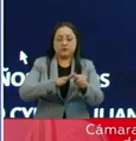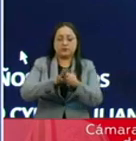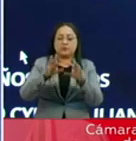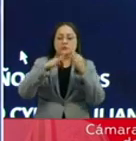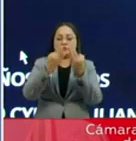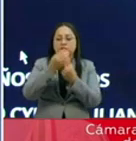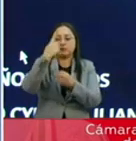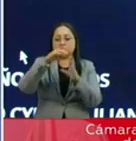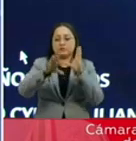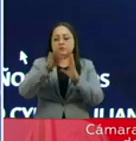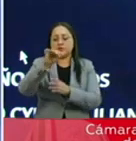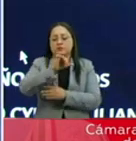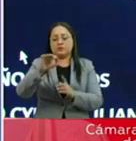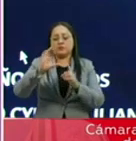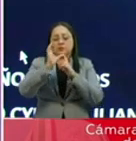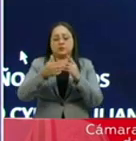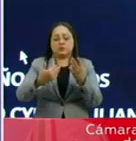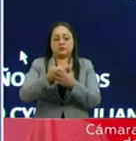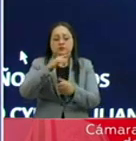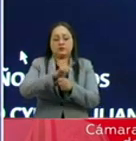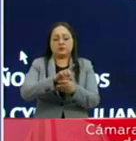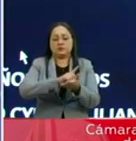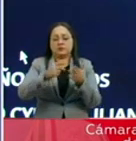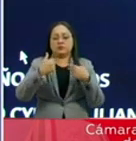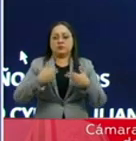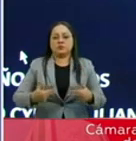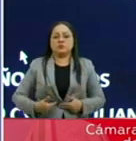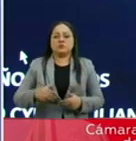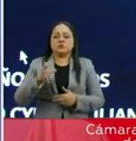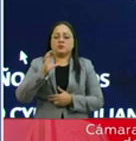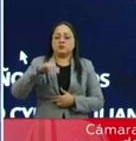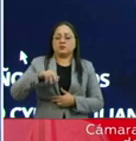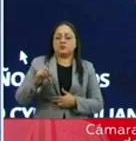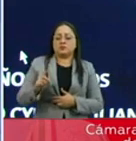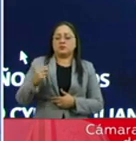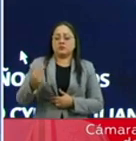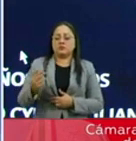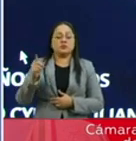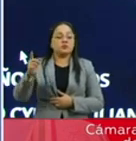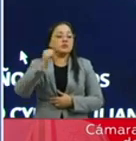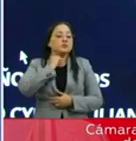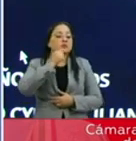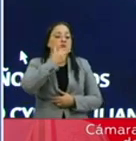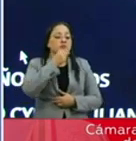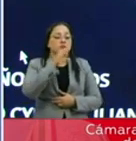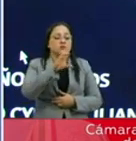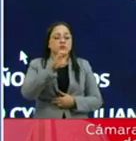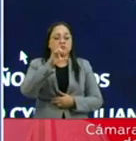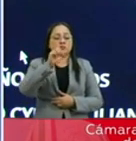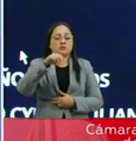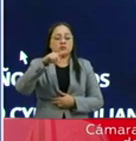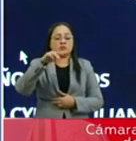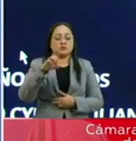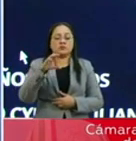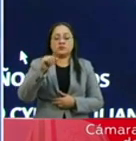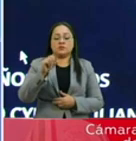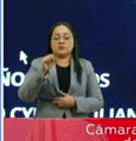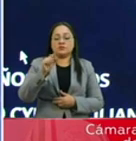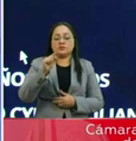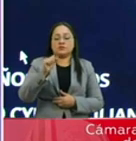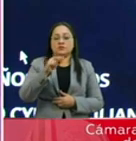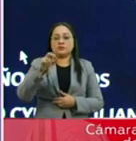y contratado a gente o cercana a morena o gente que incluso ha hecho denuncias públicas de